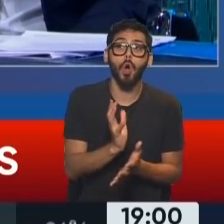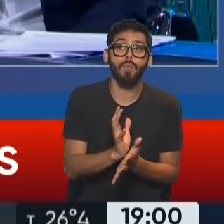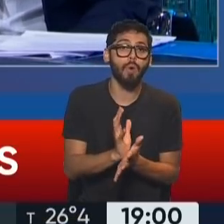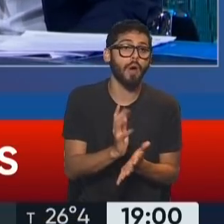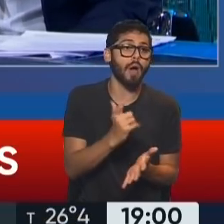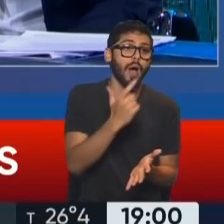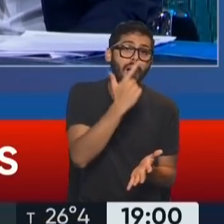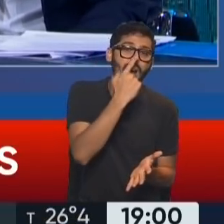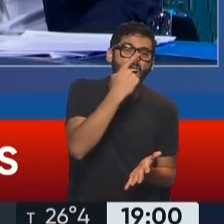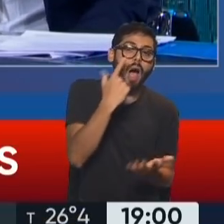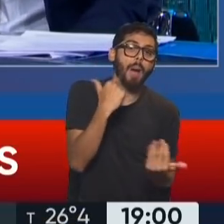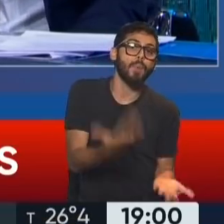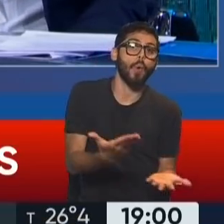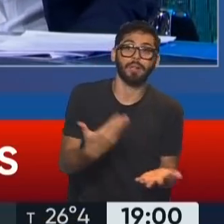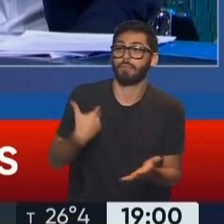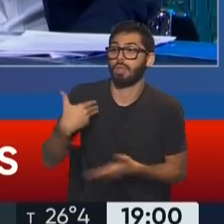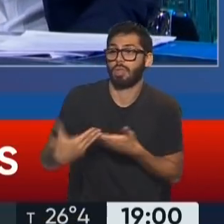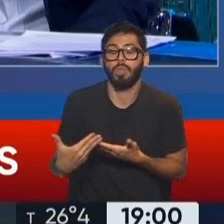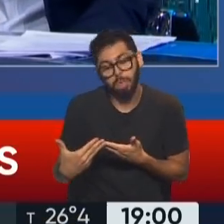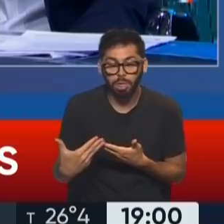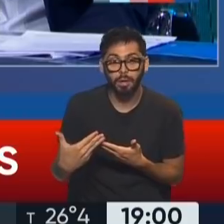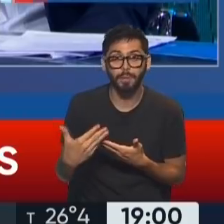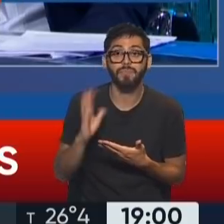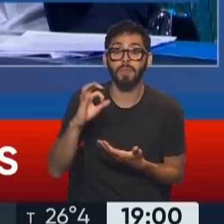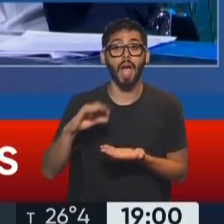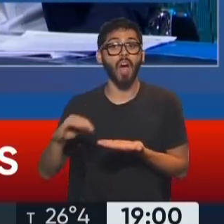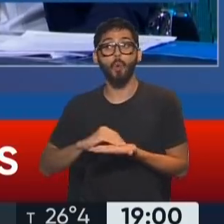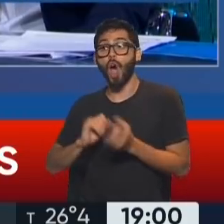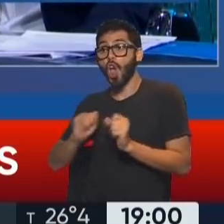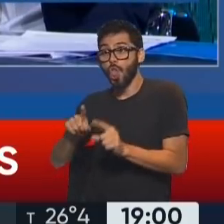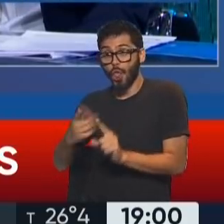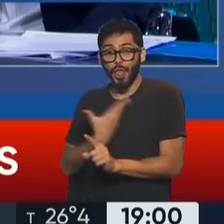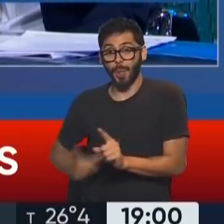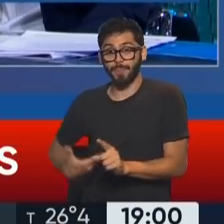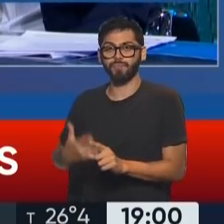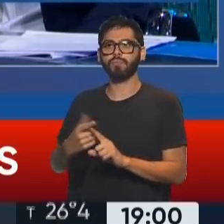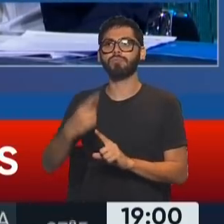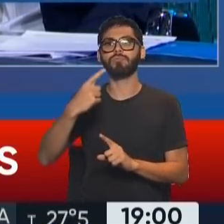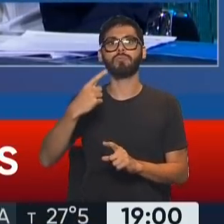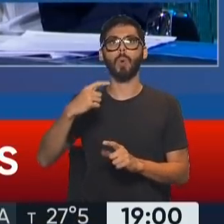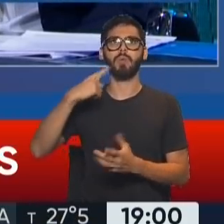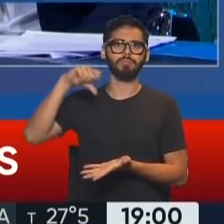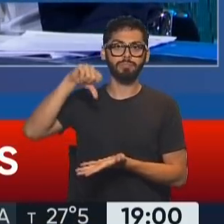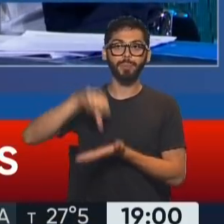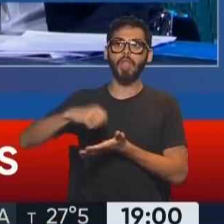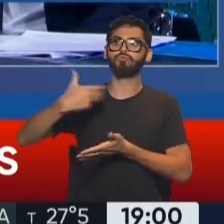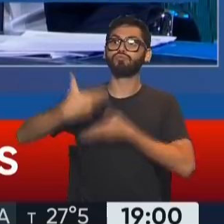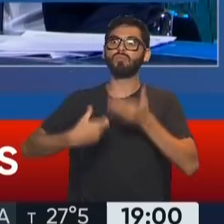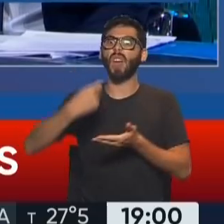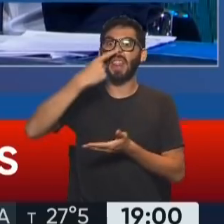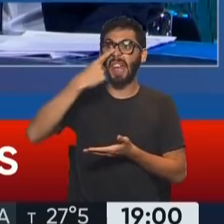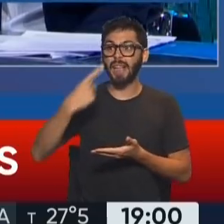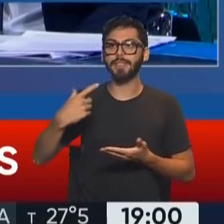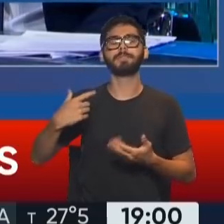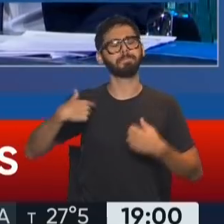funcional el subdesarrollo en nuestro país. Y cuando los abogados del Estado se ponen la camiseta de los intereses nacionales, hay muchos